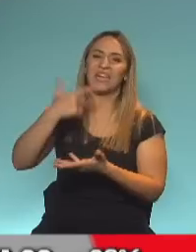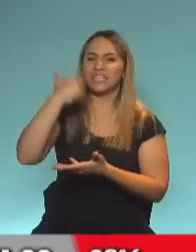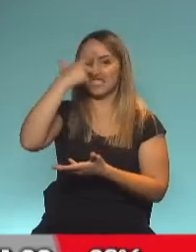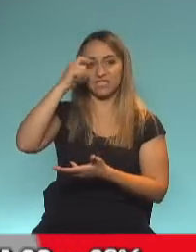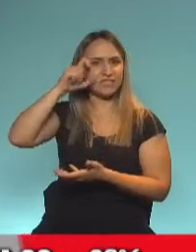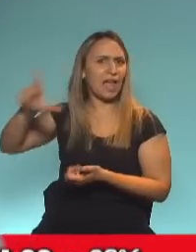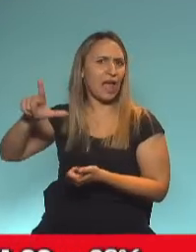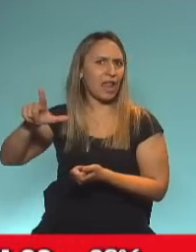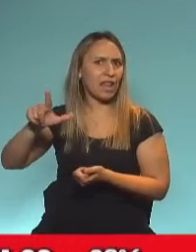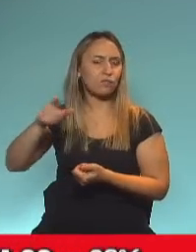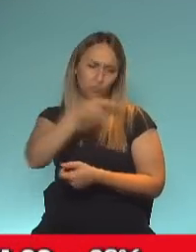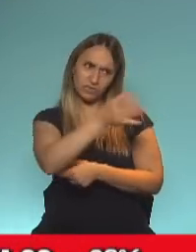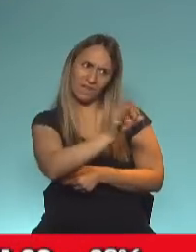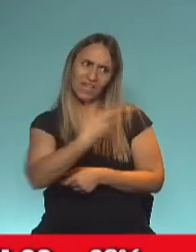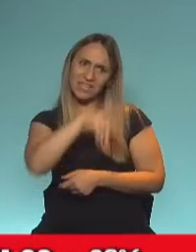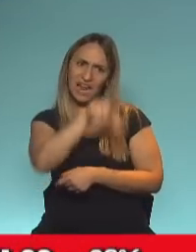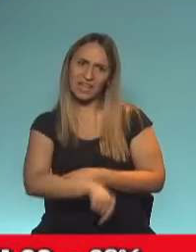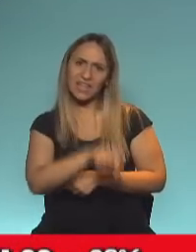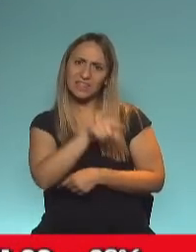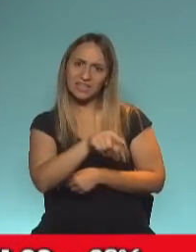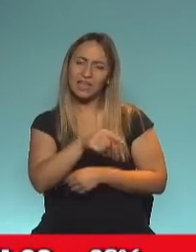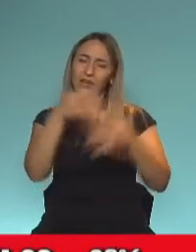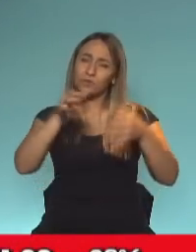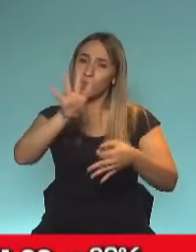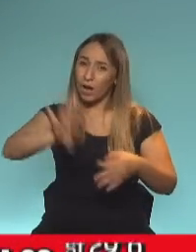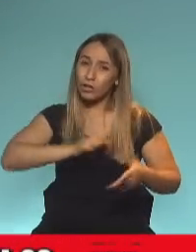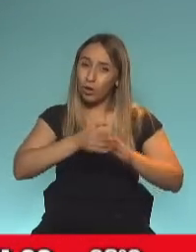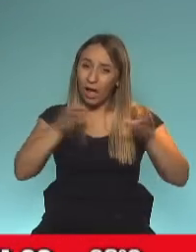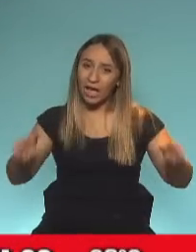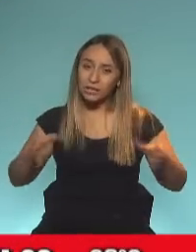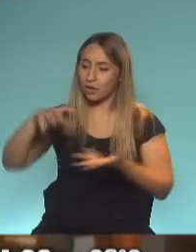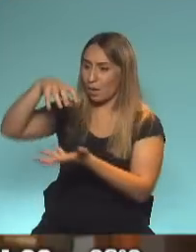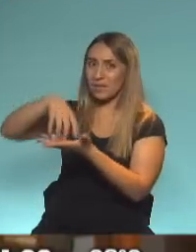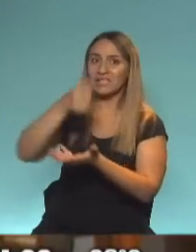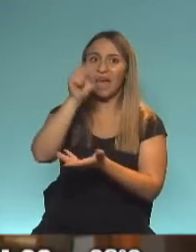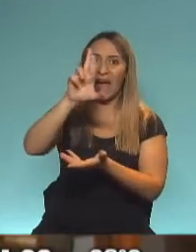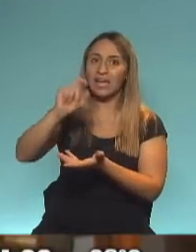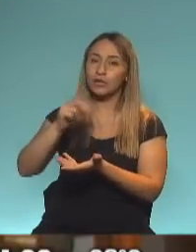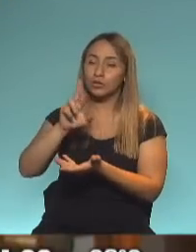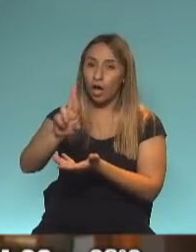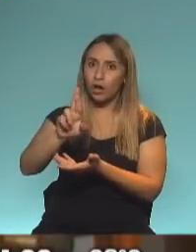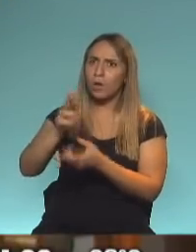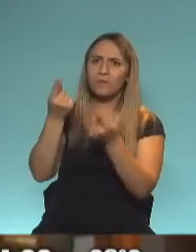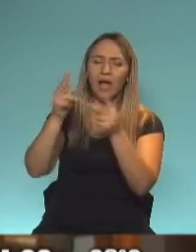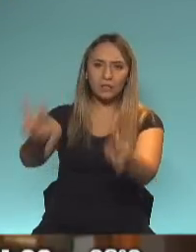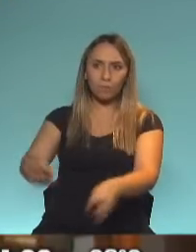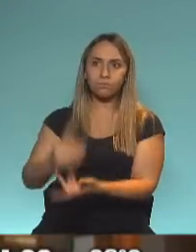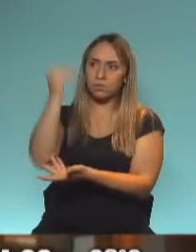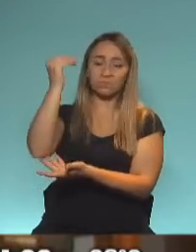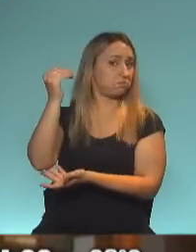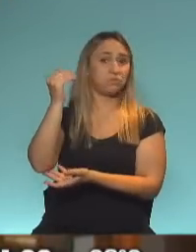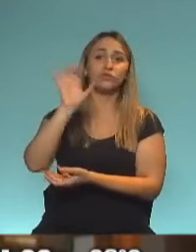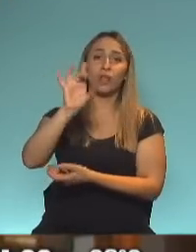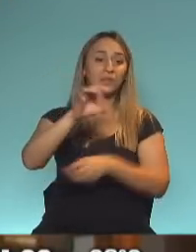Porque usted sabe que en Argentina, durante 4 años, ni Arcor pudo ganar plata. Solo ganaron plata las empresas reguladas